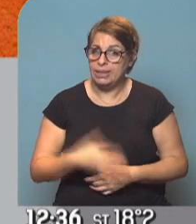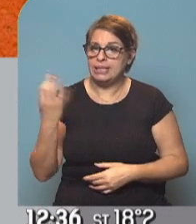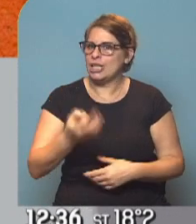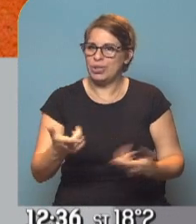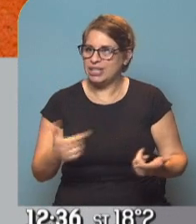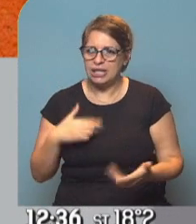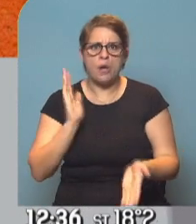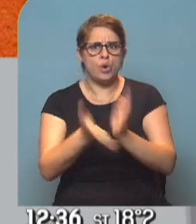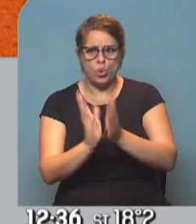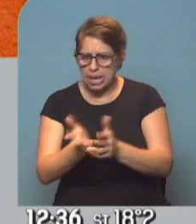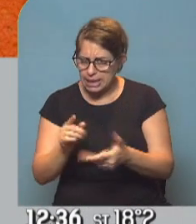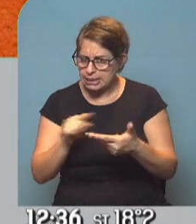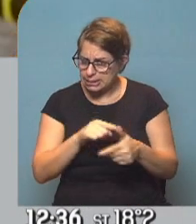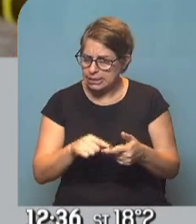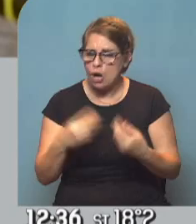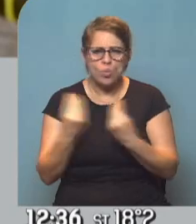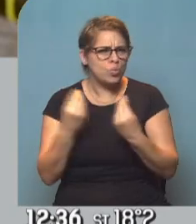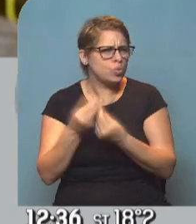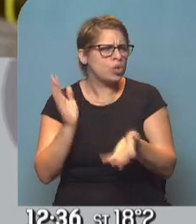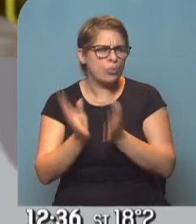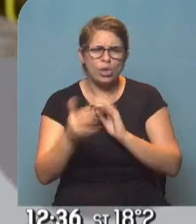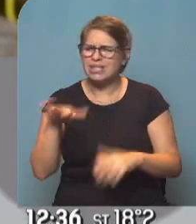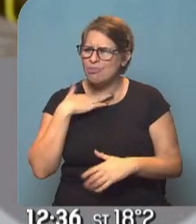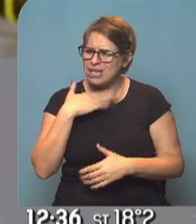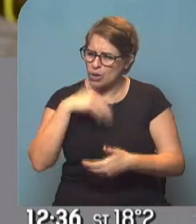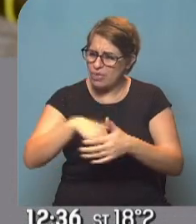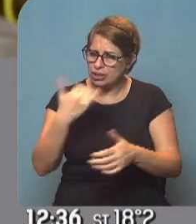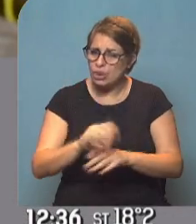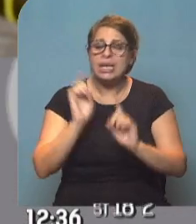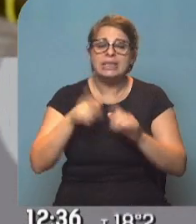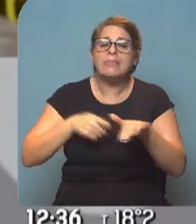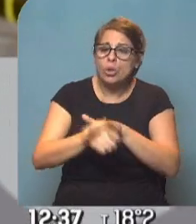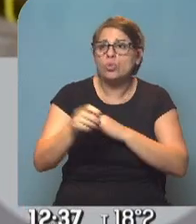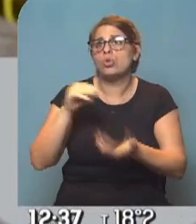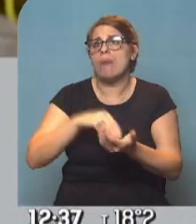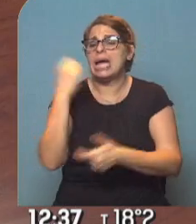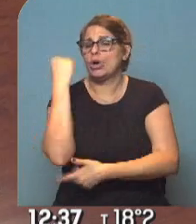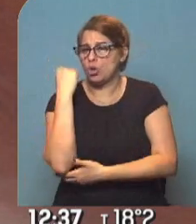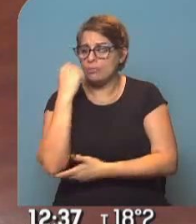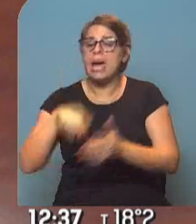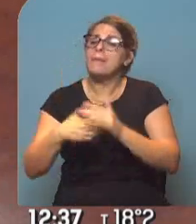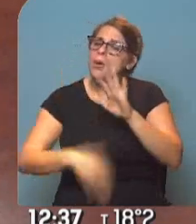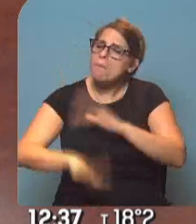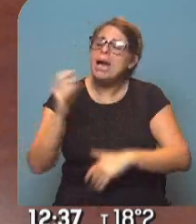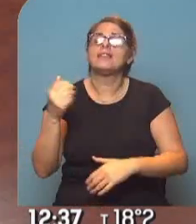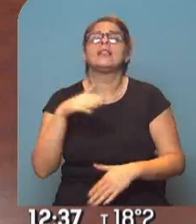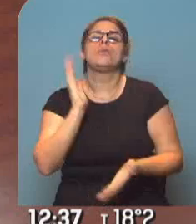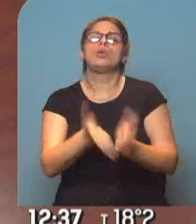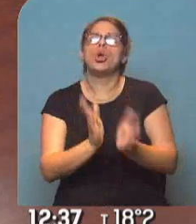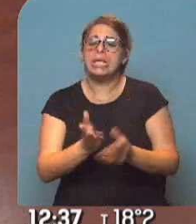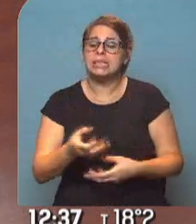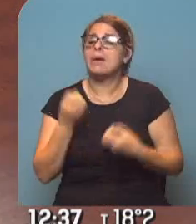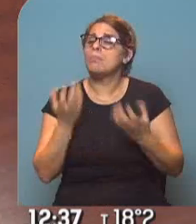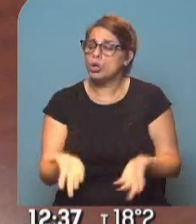es la violencia, ha crecido muchísimo la violencia en México, así como la corrupción y la economía, pero en especial la violencia, sobre